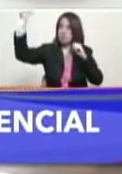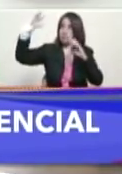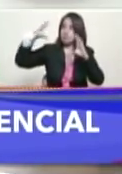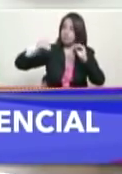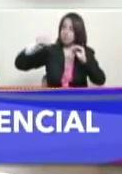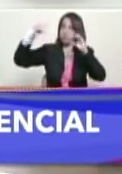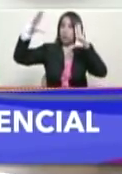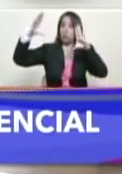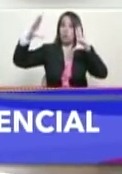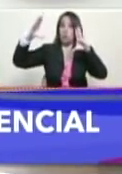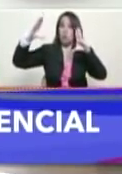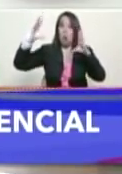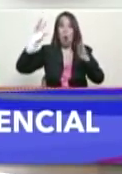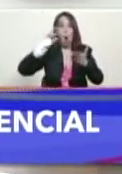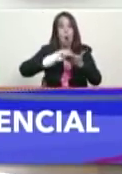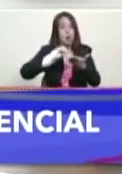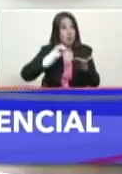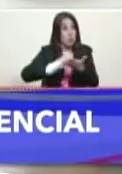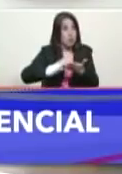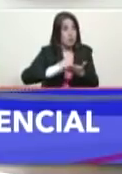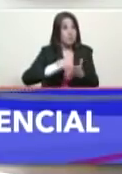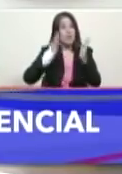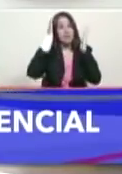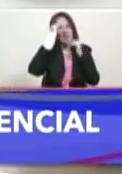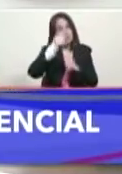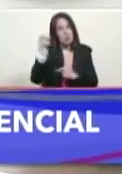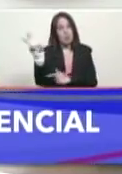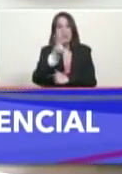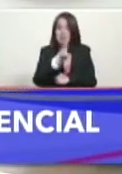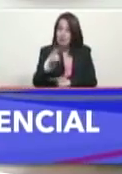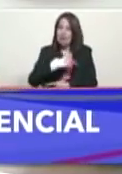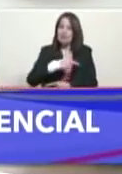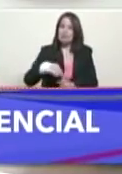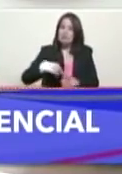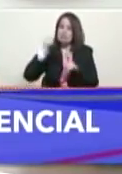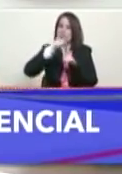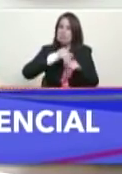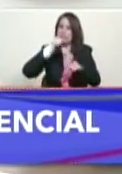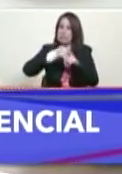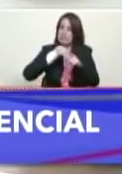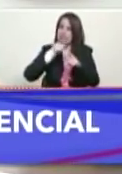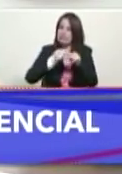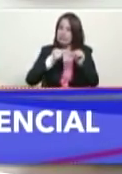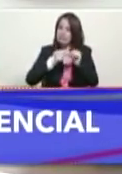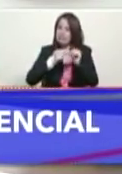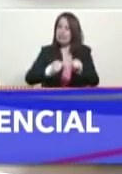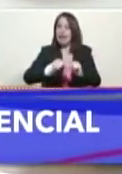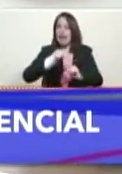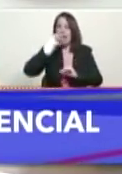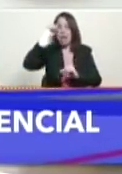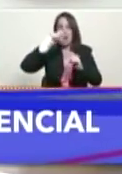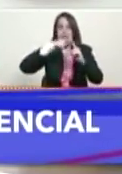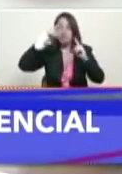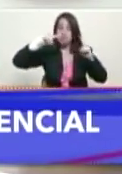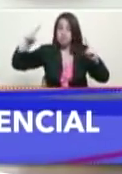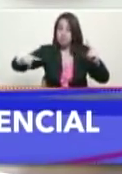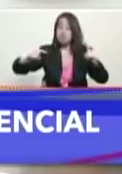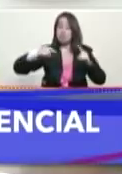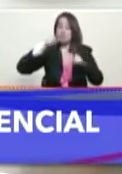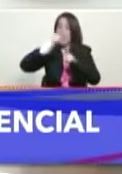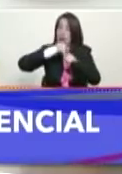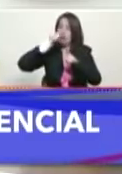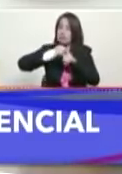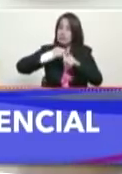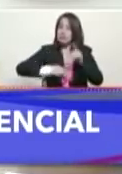Definitivamente. Estamos, atención Venezuela, en plena batalla de consolidación de la victoria eléctrica. En plena batalla